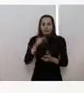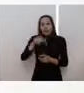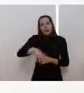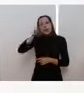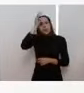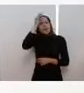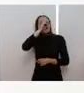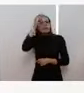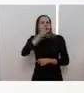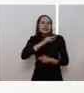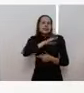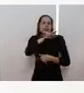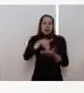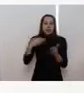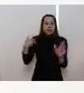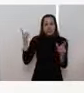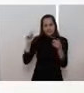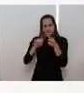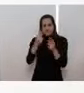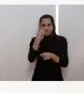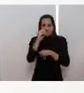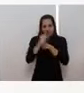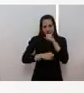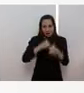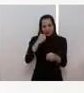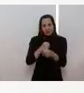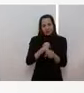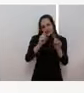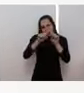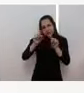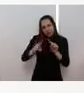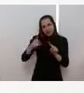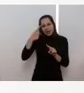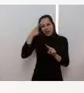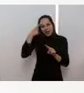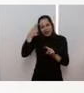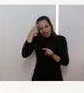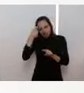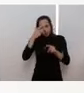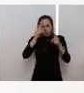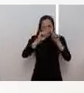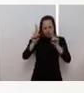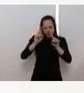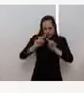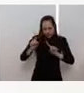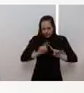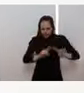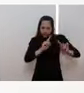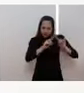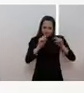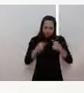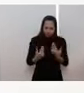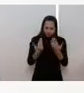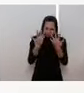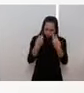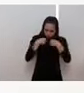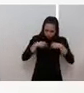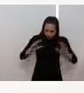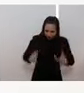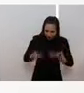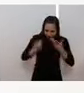central en los últimos 20 años ha afrontado diferentes retos retos que motivan a su desarrollo y a su crecimiento